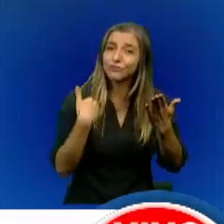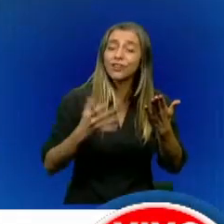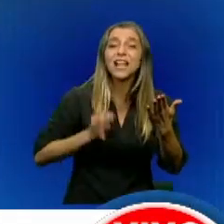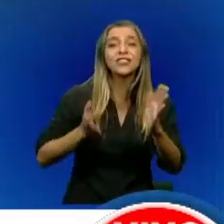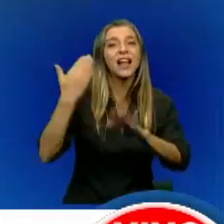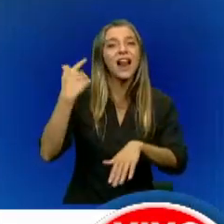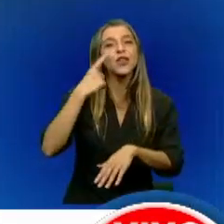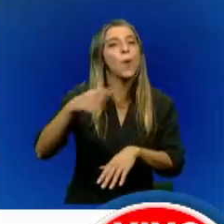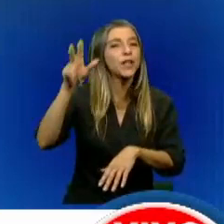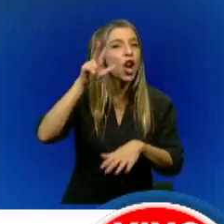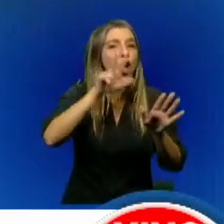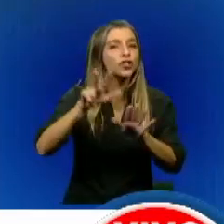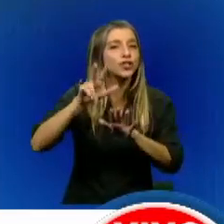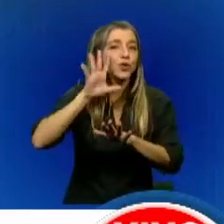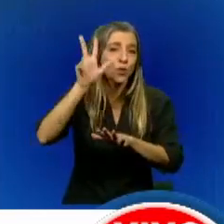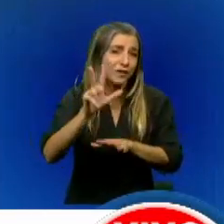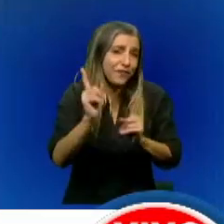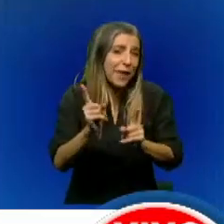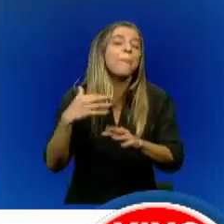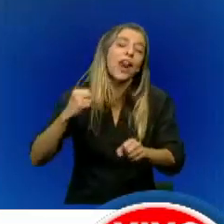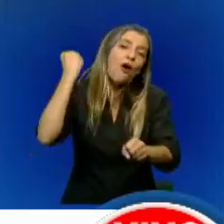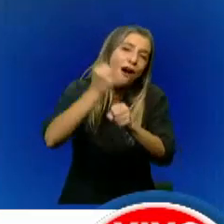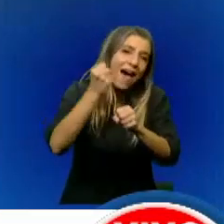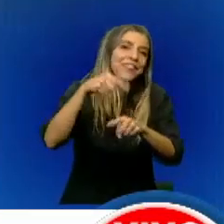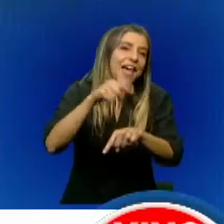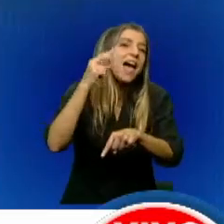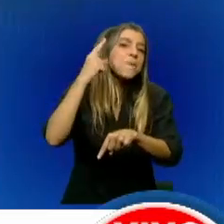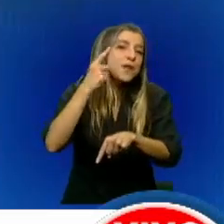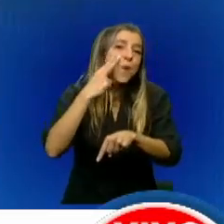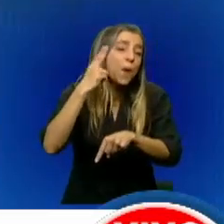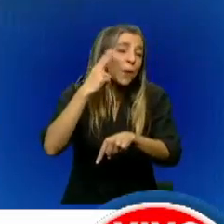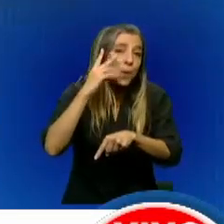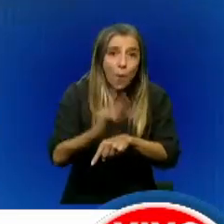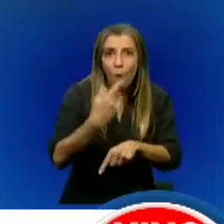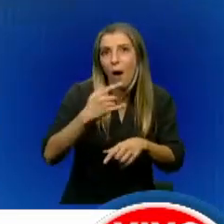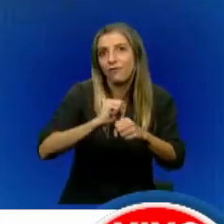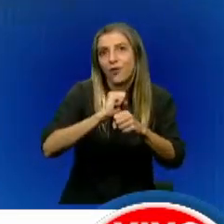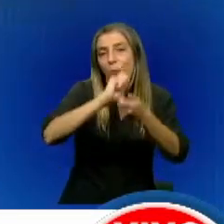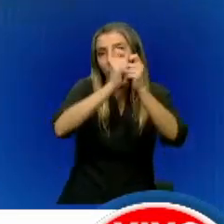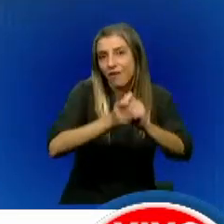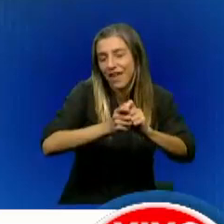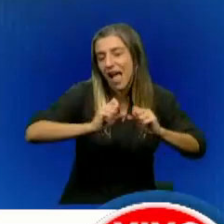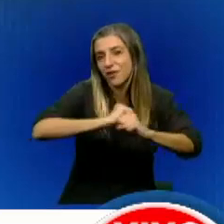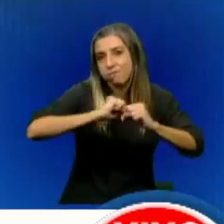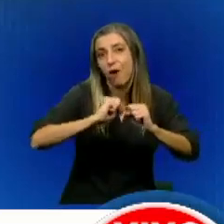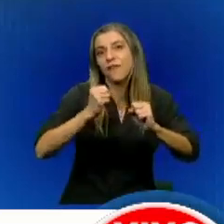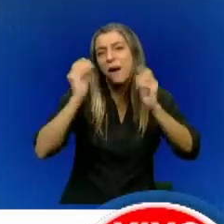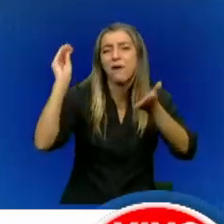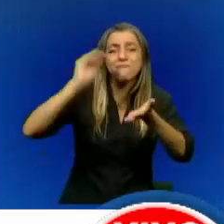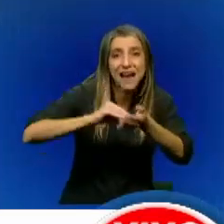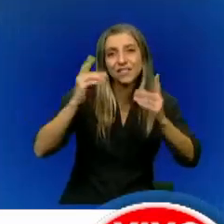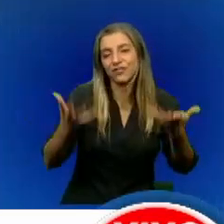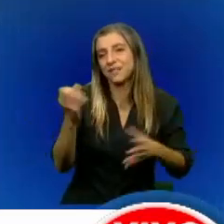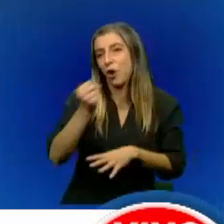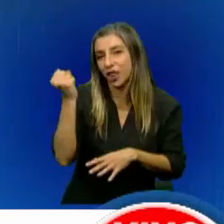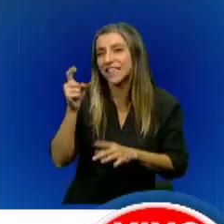1853, pero sin dudas reforzados desde 1994. Y simplemente me voy a extender un